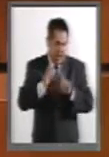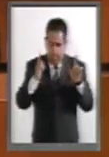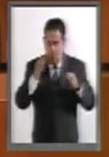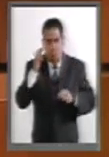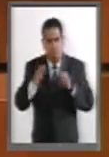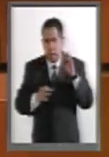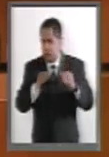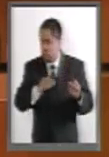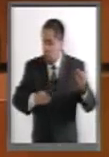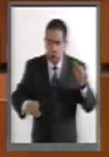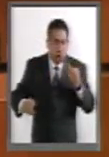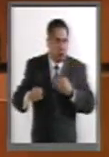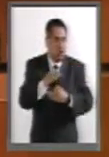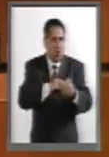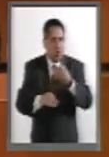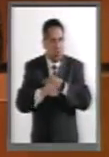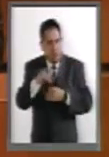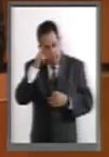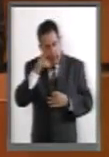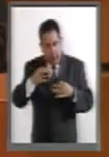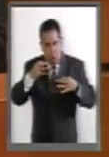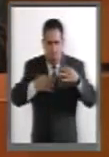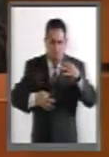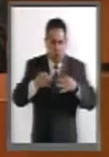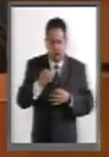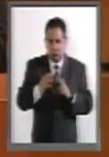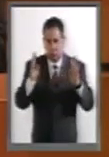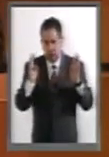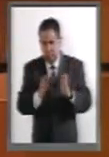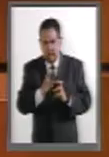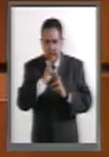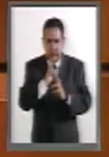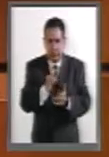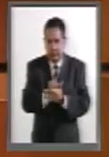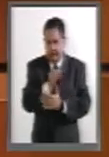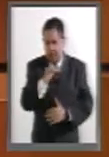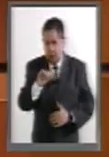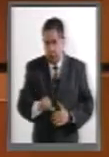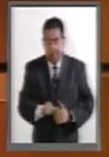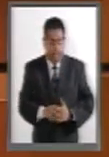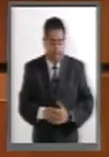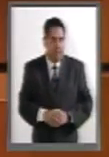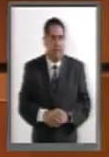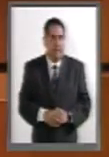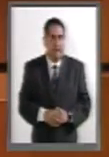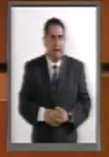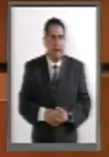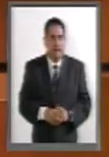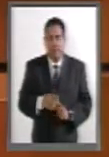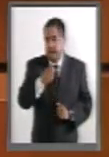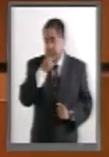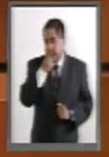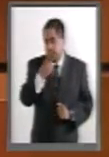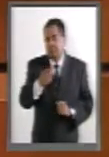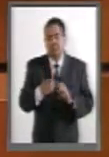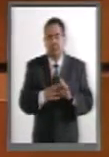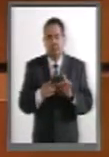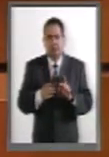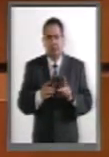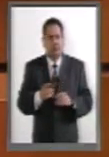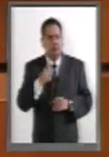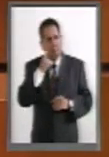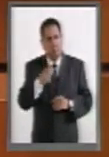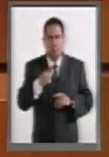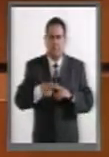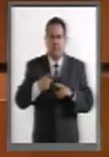alguna en cuanto a la cuantía de todos los juicios mercantiles. Se establece que tratándose de